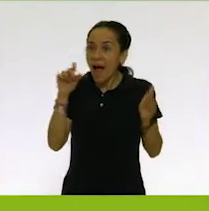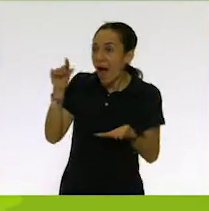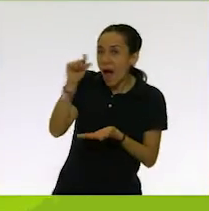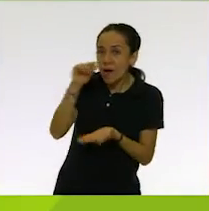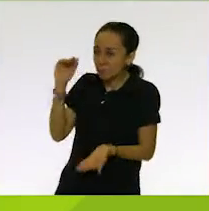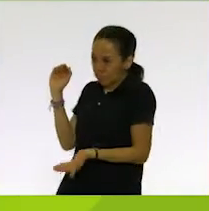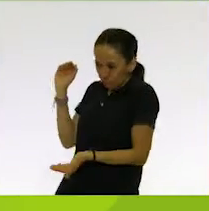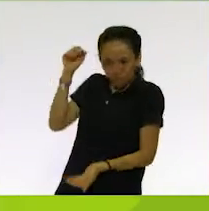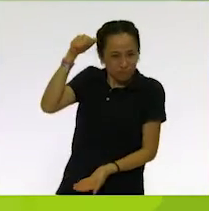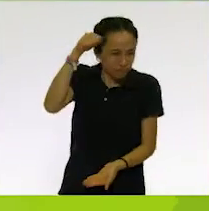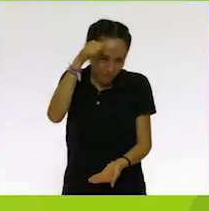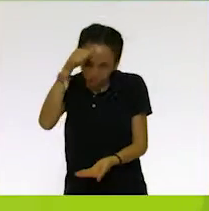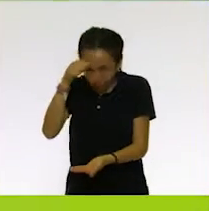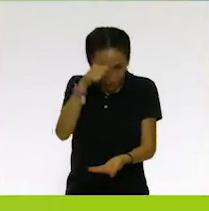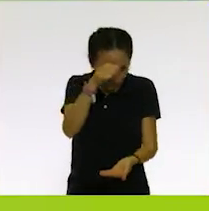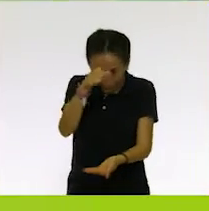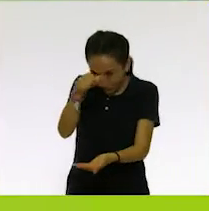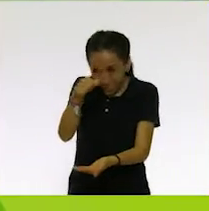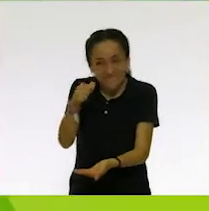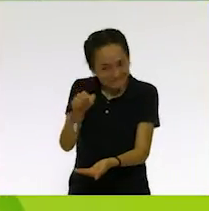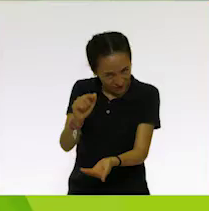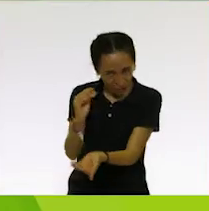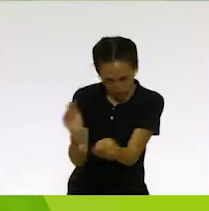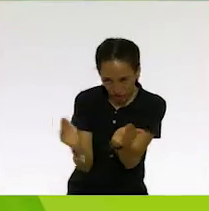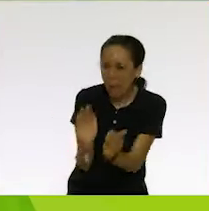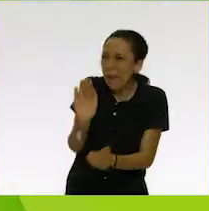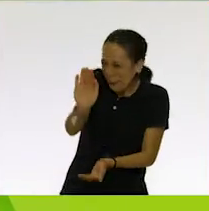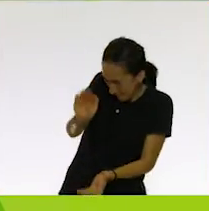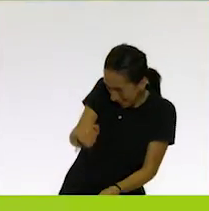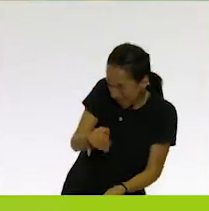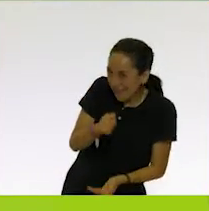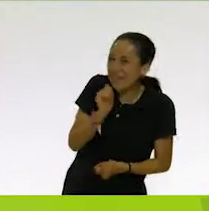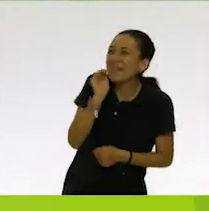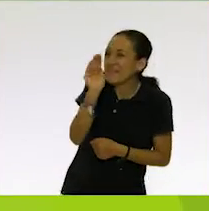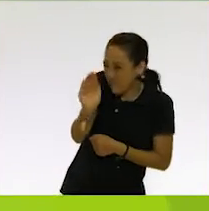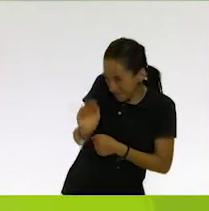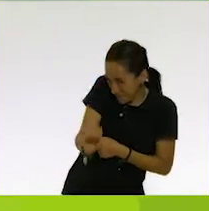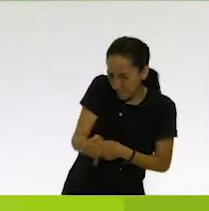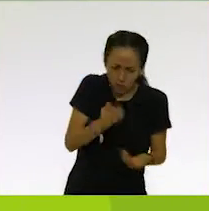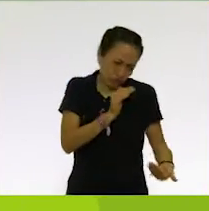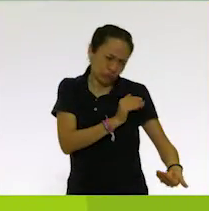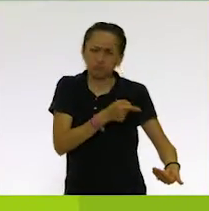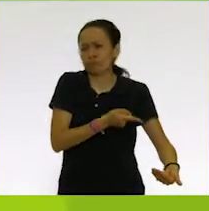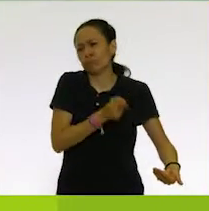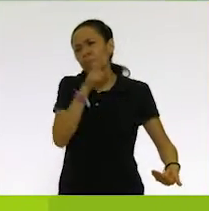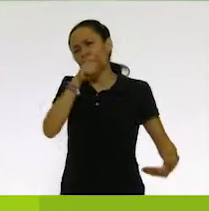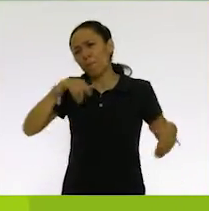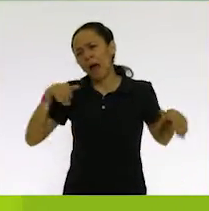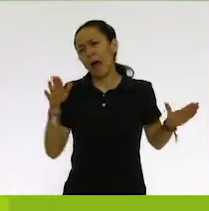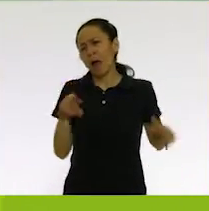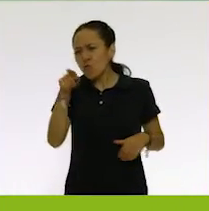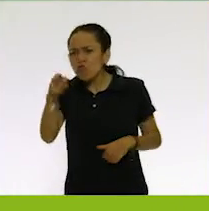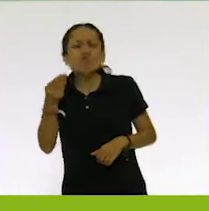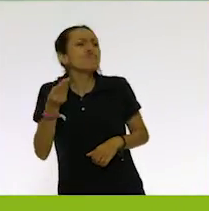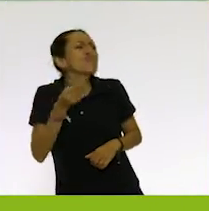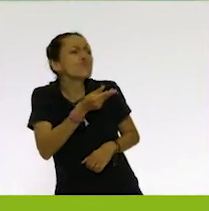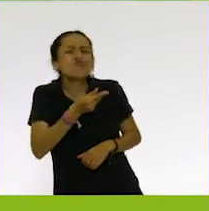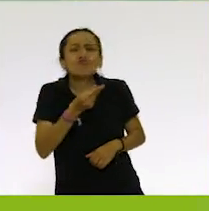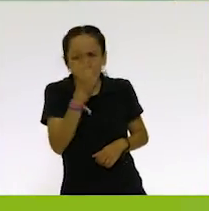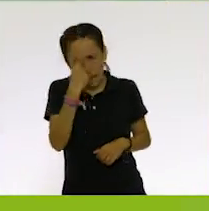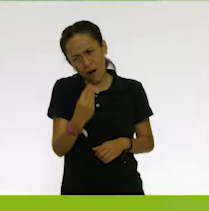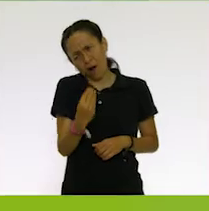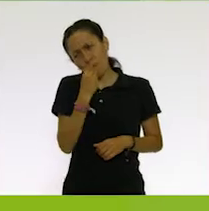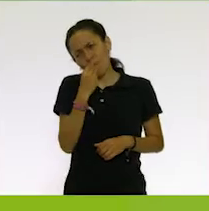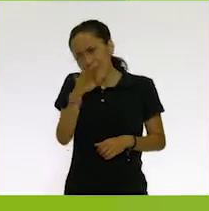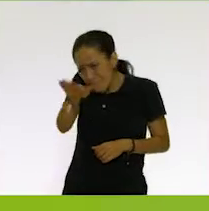pequeña criatura, ven a jugar conmigo. ¡Alimenta a los pájaros! Pero